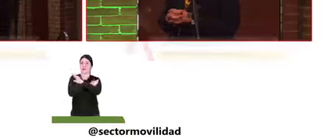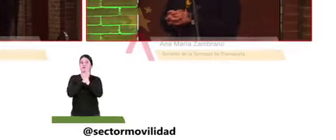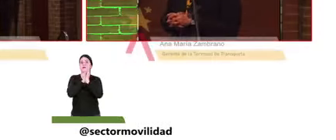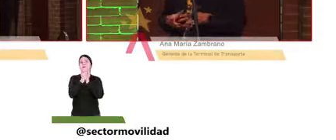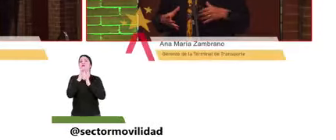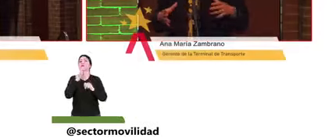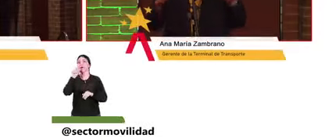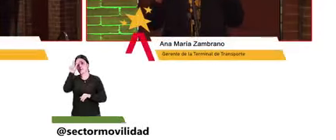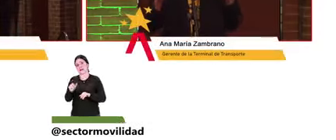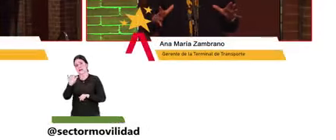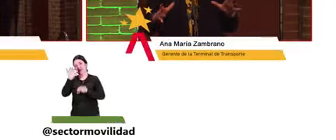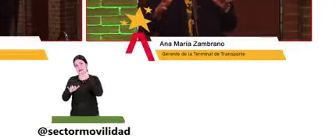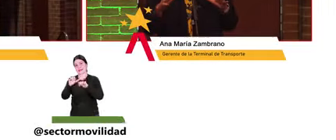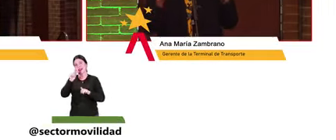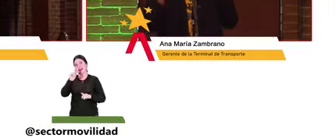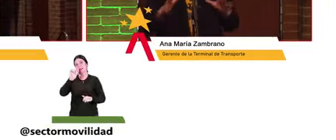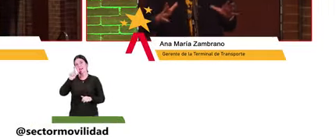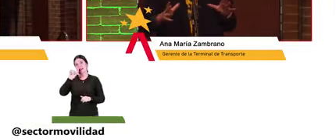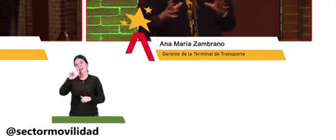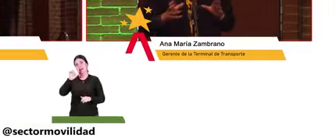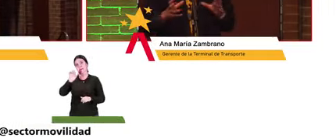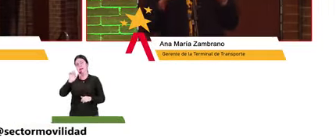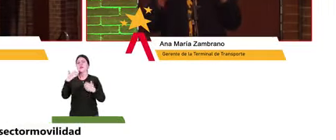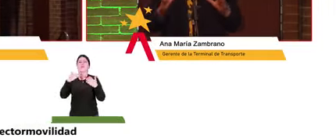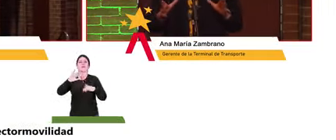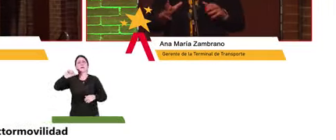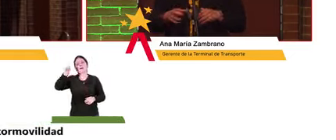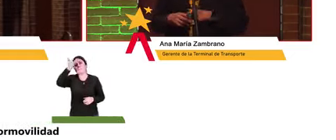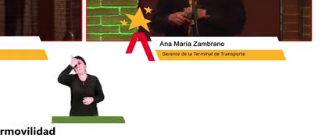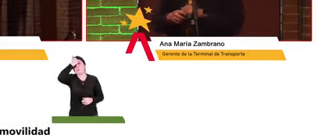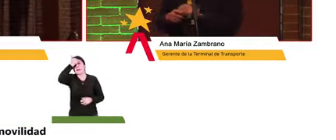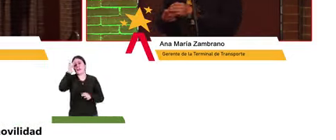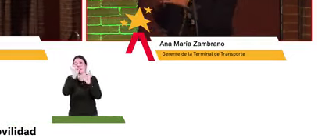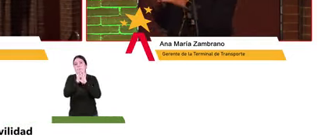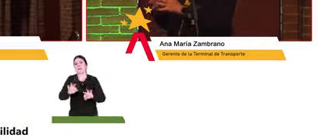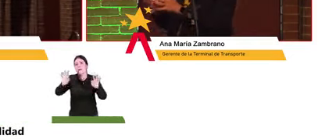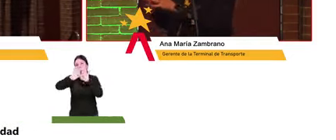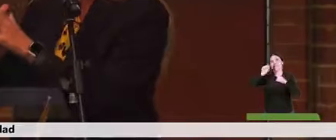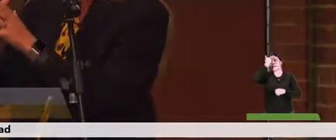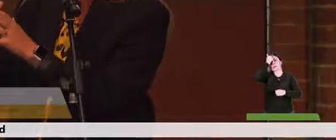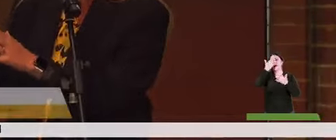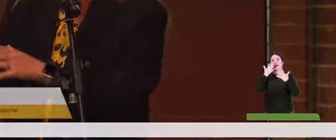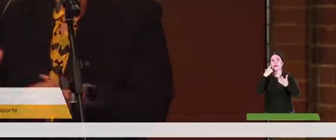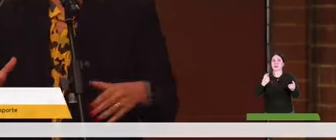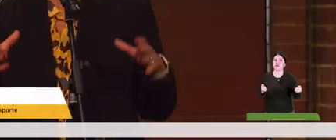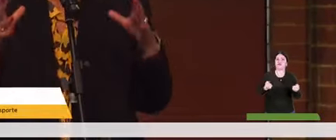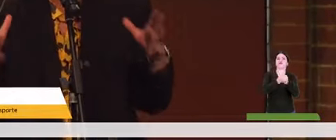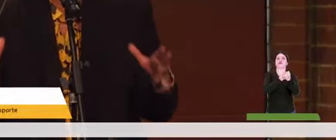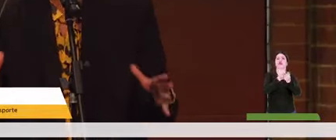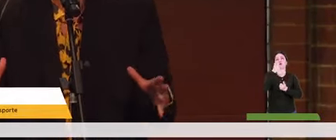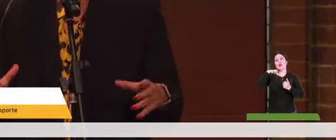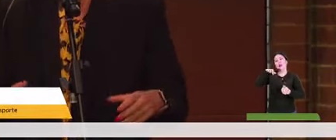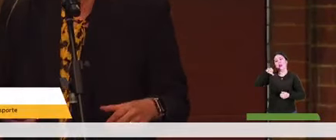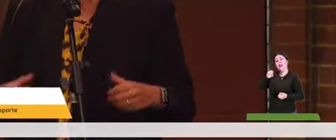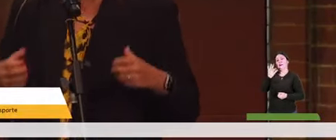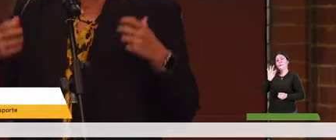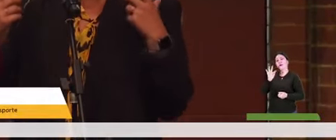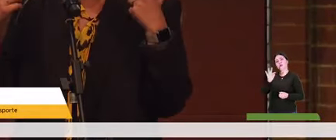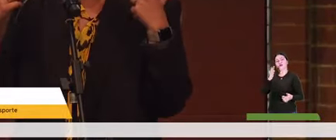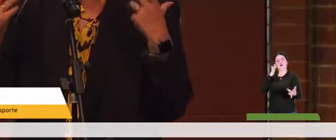Felipe, el propósito principal de las zonas de parqueo pago es contribuir con el ordenamiento del espacio